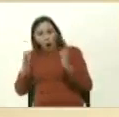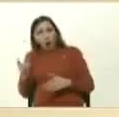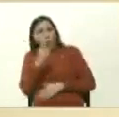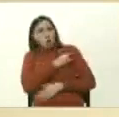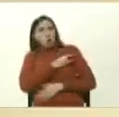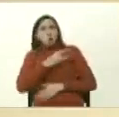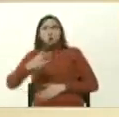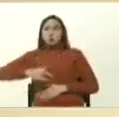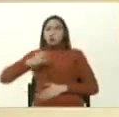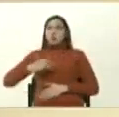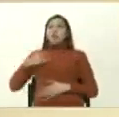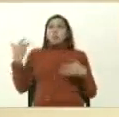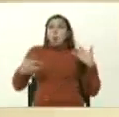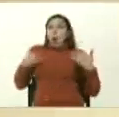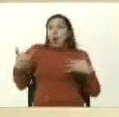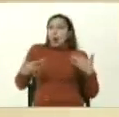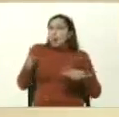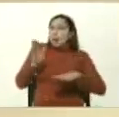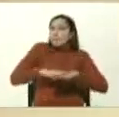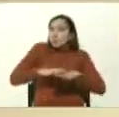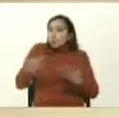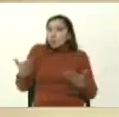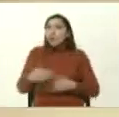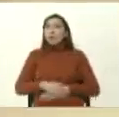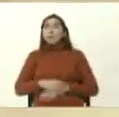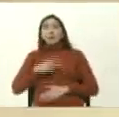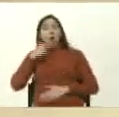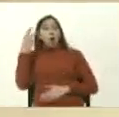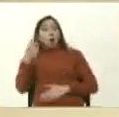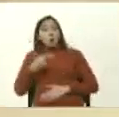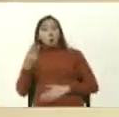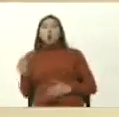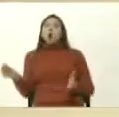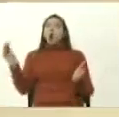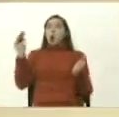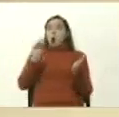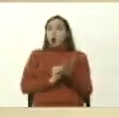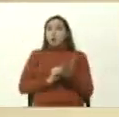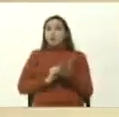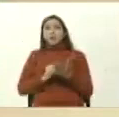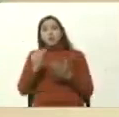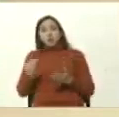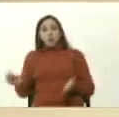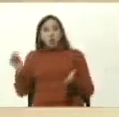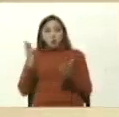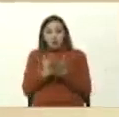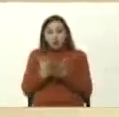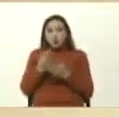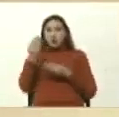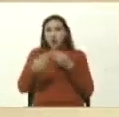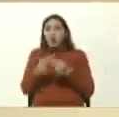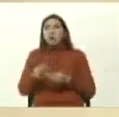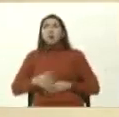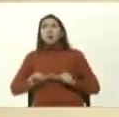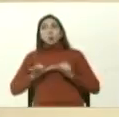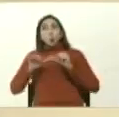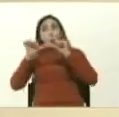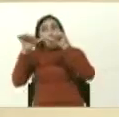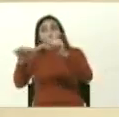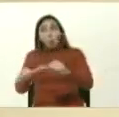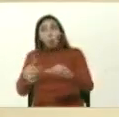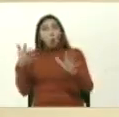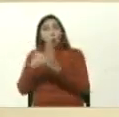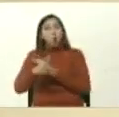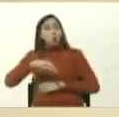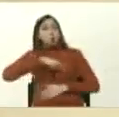sentimos contentos, alegres de que esta política vuelva y sobre todo este regreso a clase que nos va a permitir seguir avanzando en